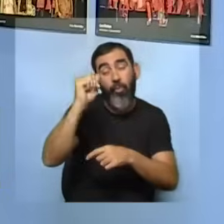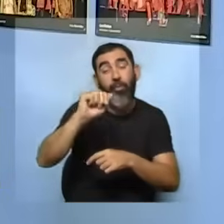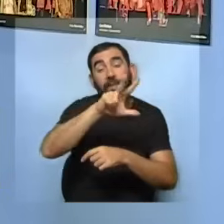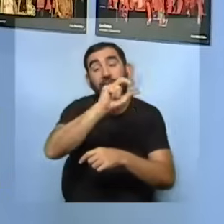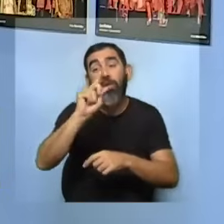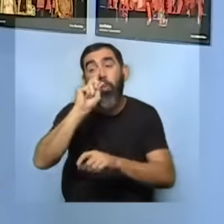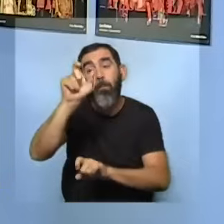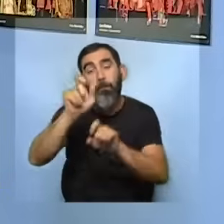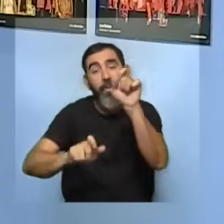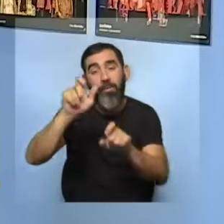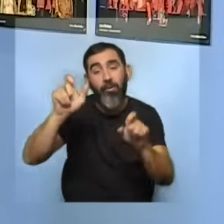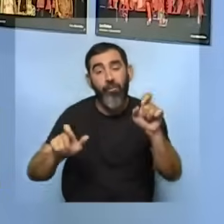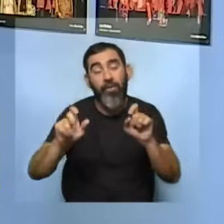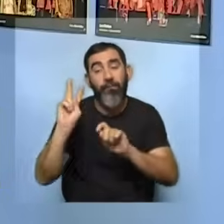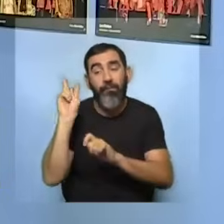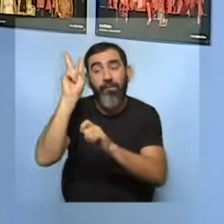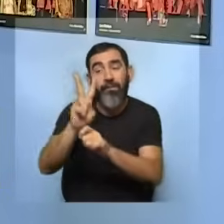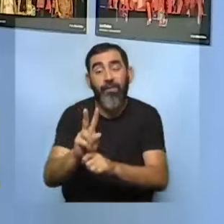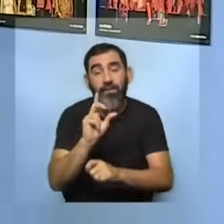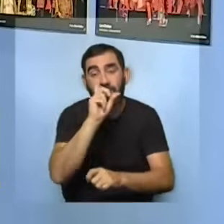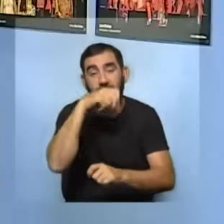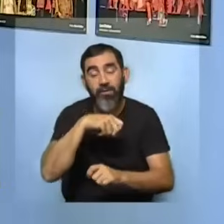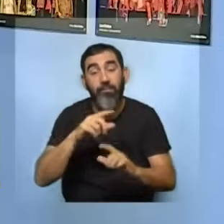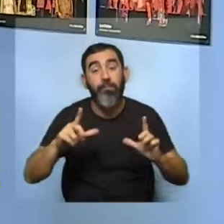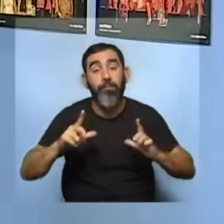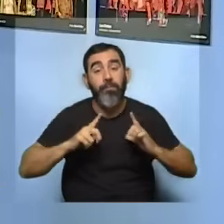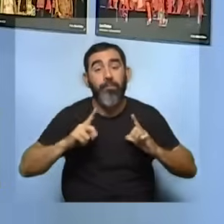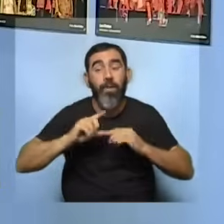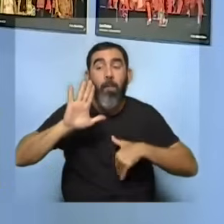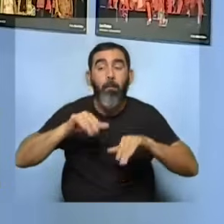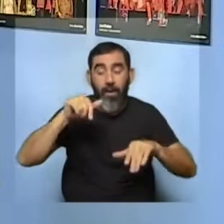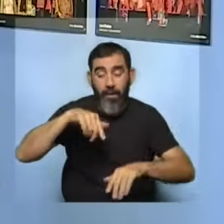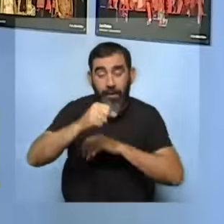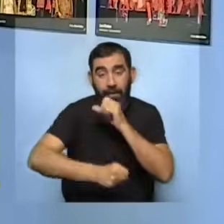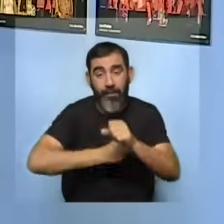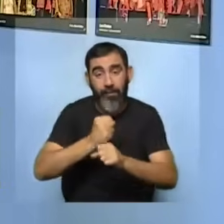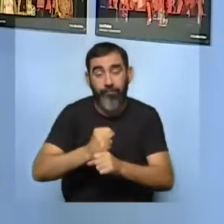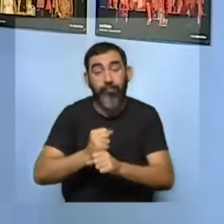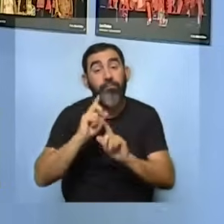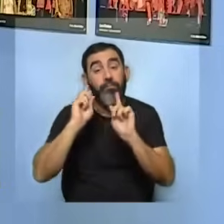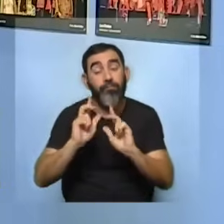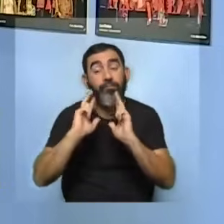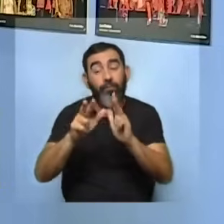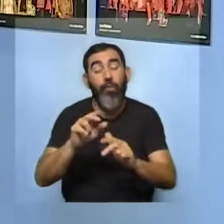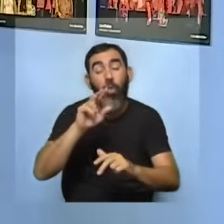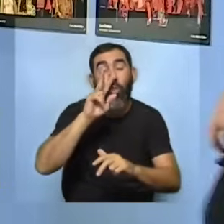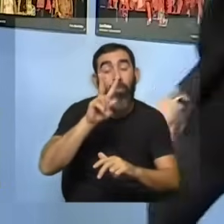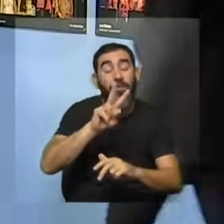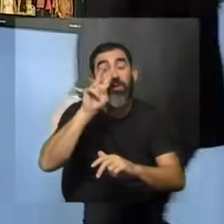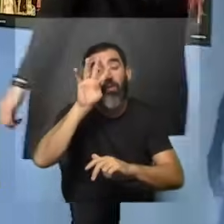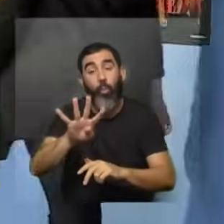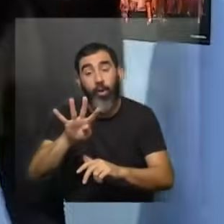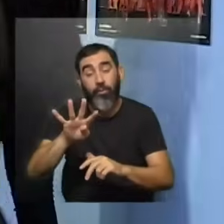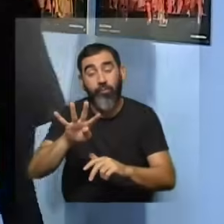300.000 cruceristas pasaron por Montevideo y la expectativa es aún mayor para este año. Destacó que justamente en 2024, en